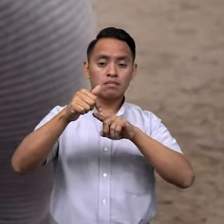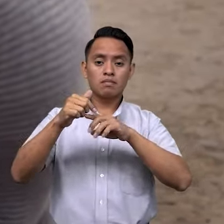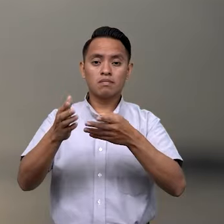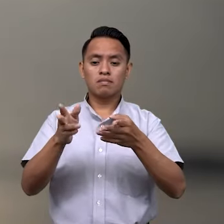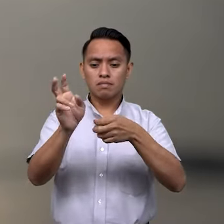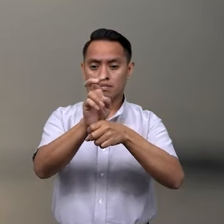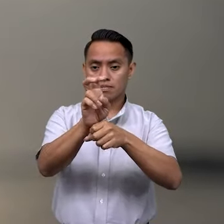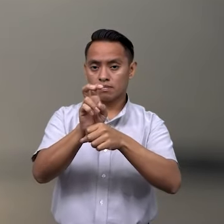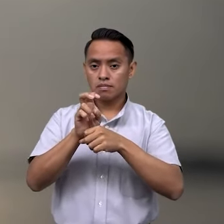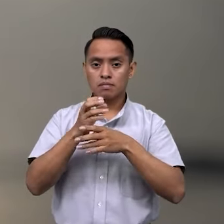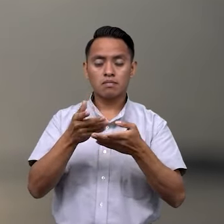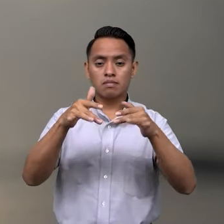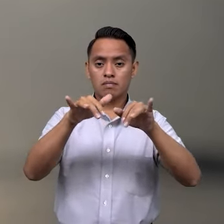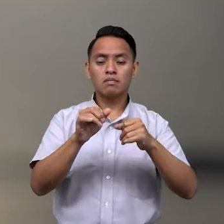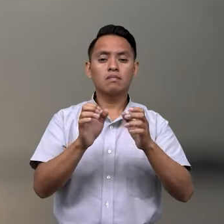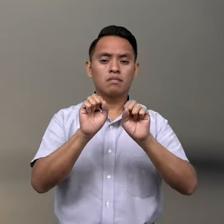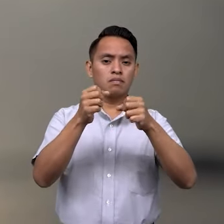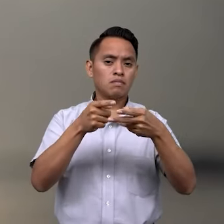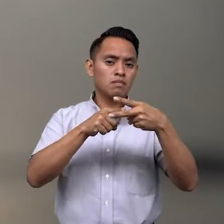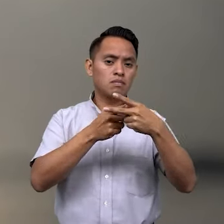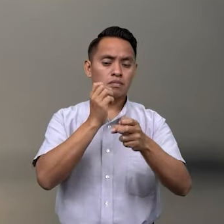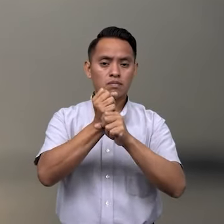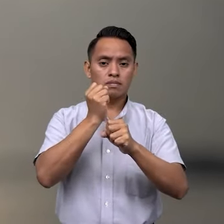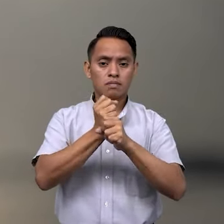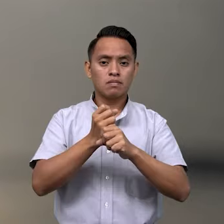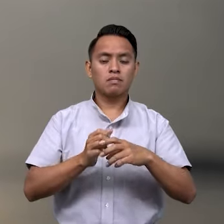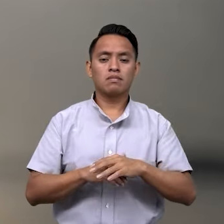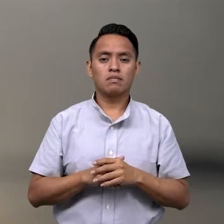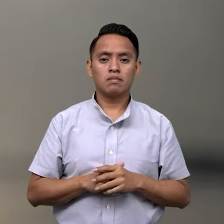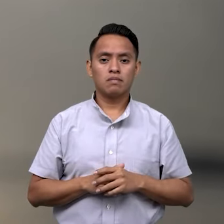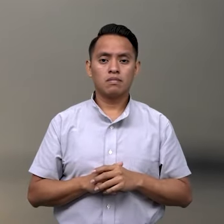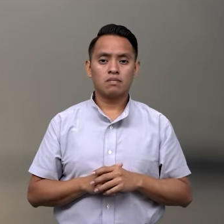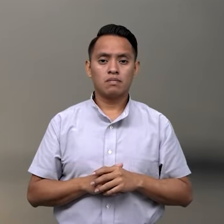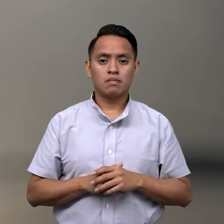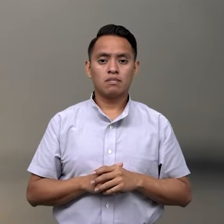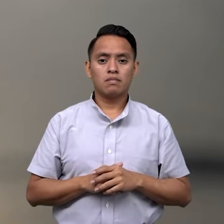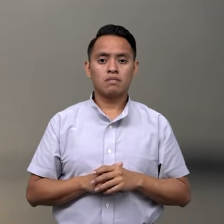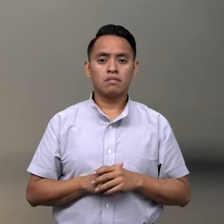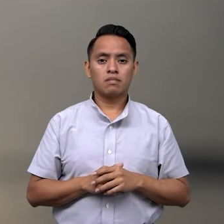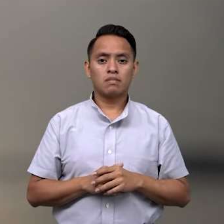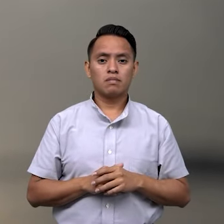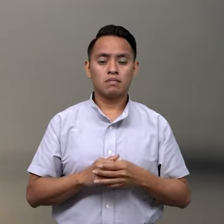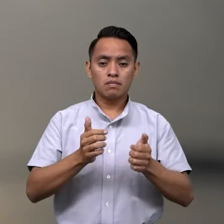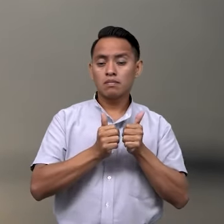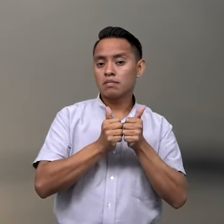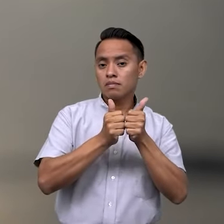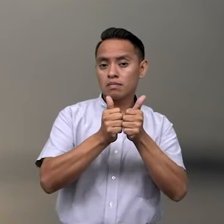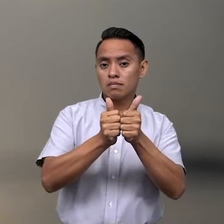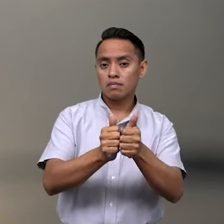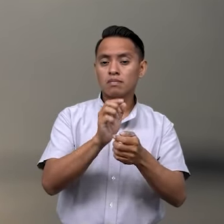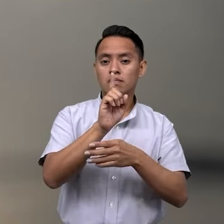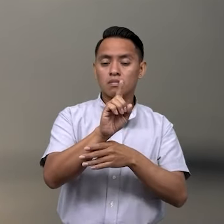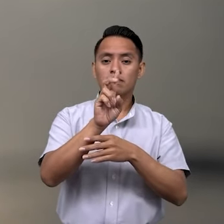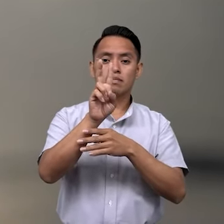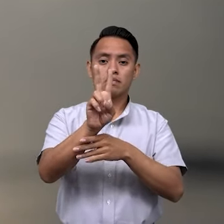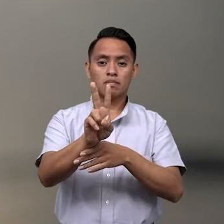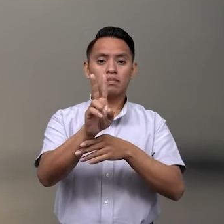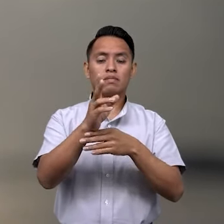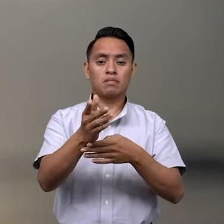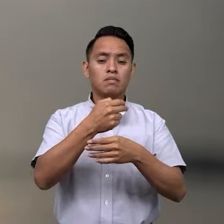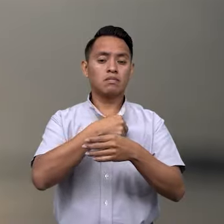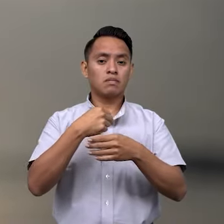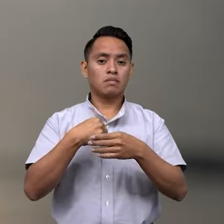y actuamos pues tal y como lo hicimos en el ejercicio. Y eso lo tenemos generalizado en todas las comunidades. Nosotros damos acompañamiento a los 12 ejercicios escolares que se